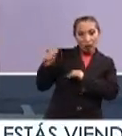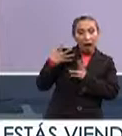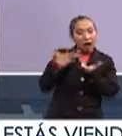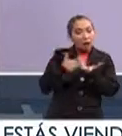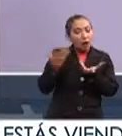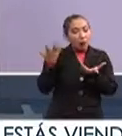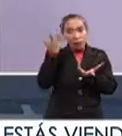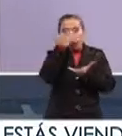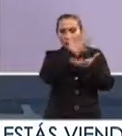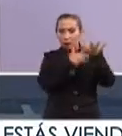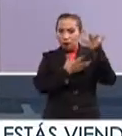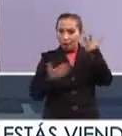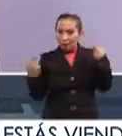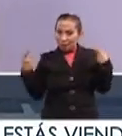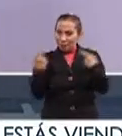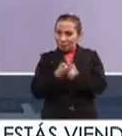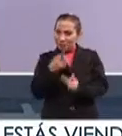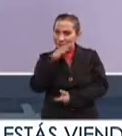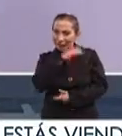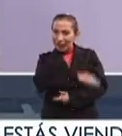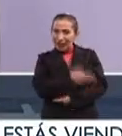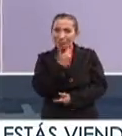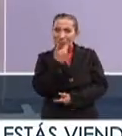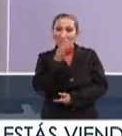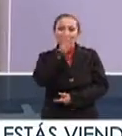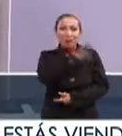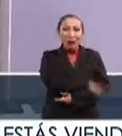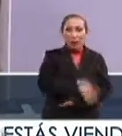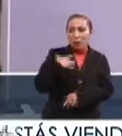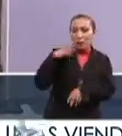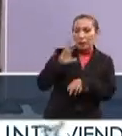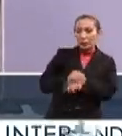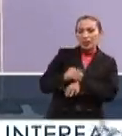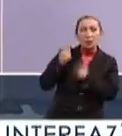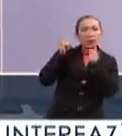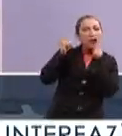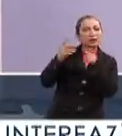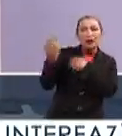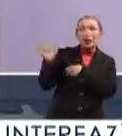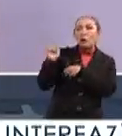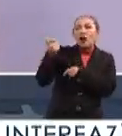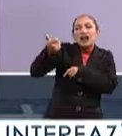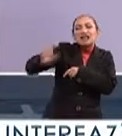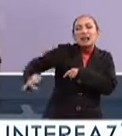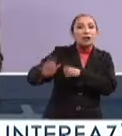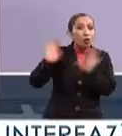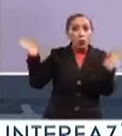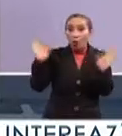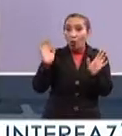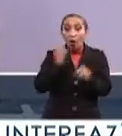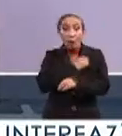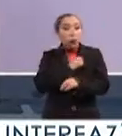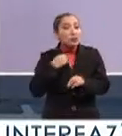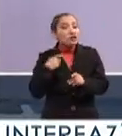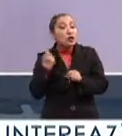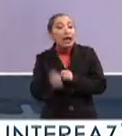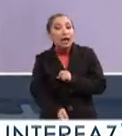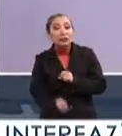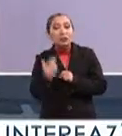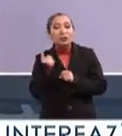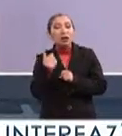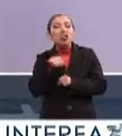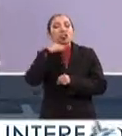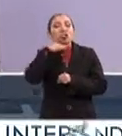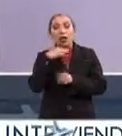que confundamos, ¿no? Lo que está bien, lo que está mal, lo que debemos permitir, lo que no. Adquirimos ciertos compromisos que nos hacen no